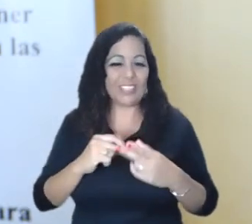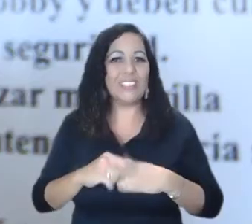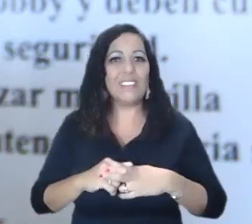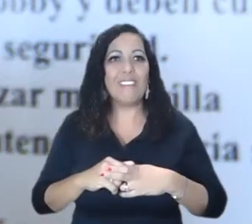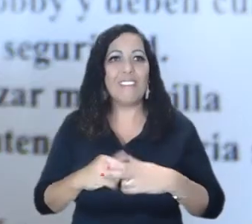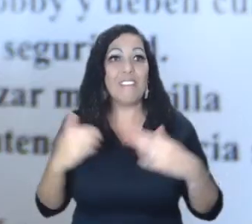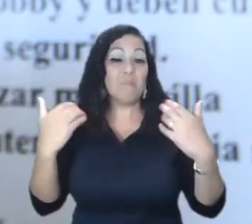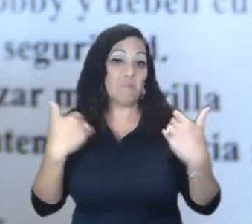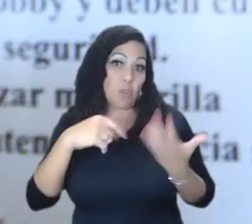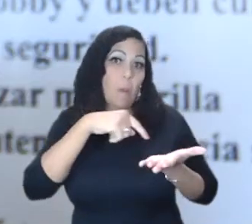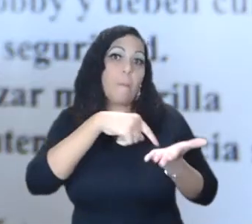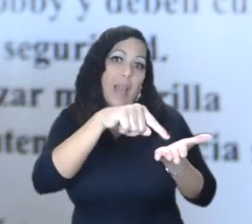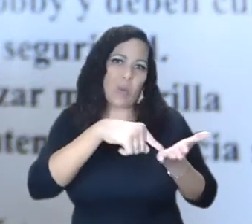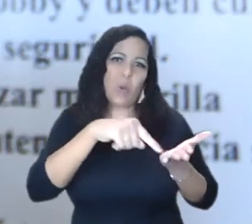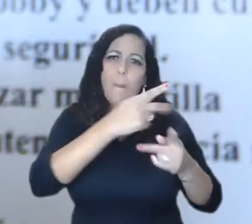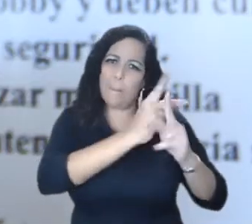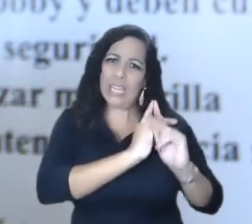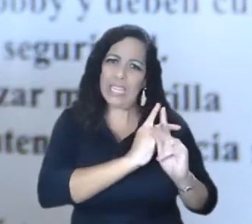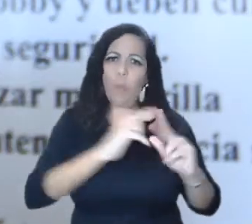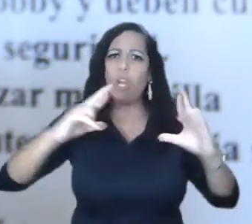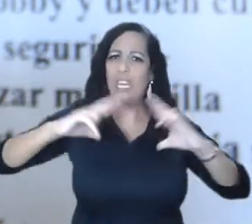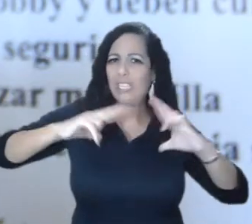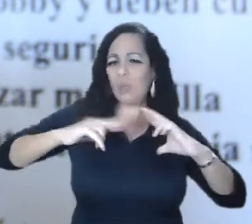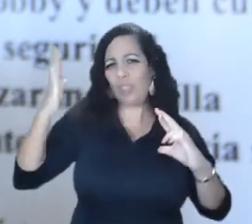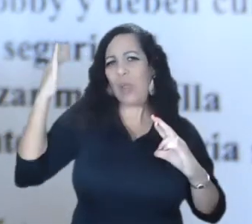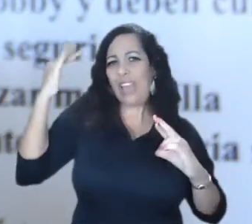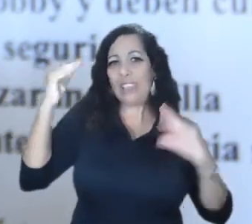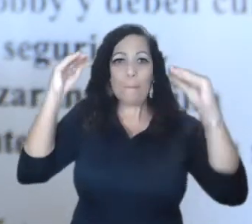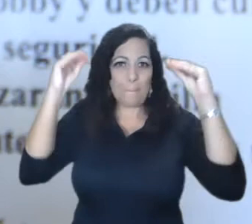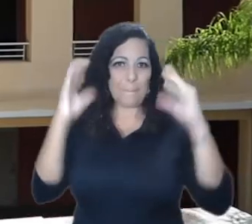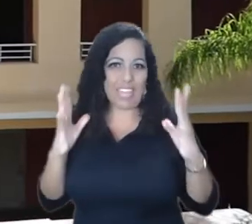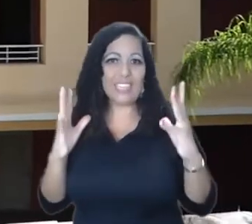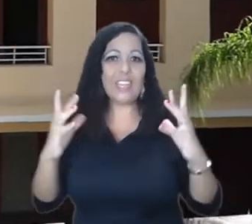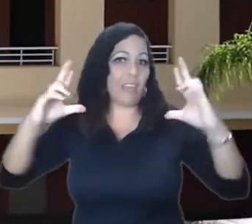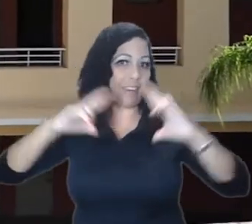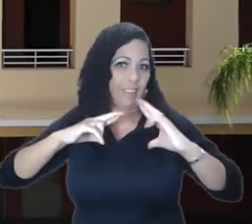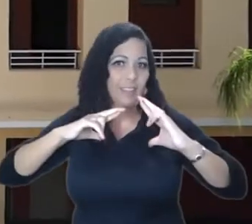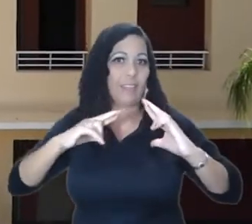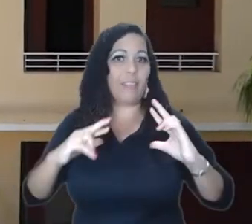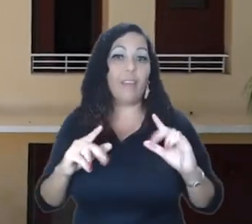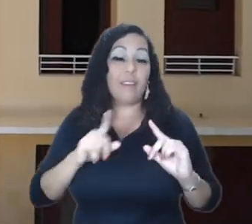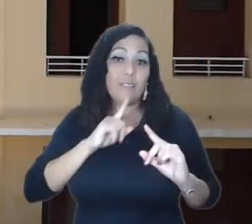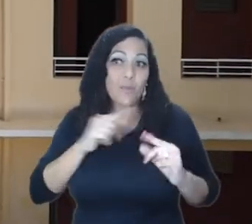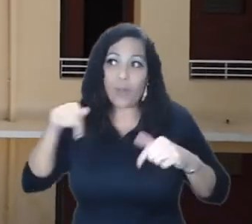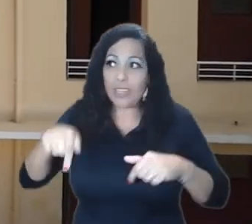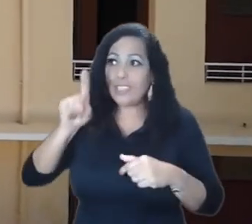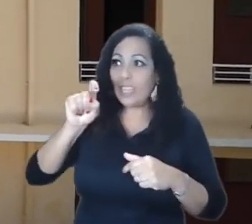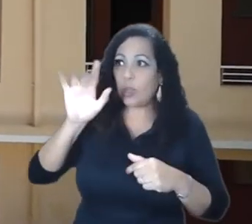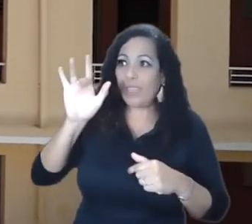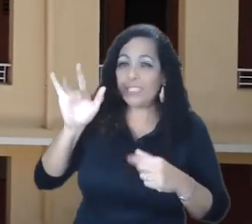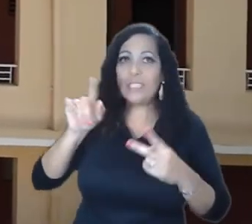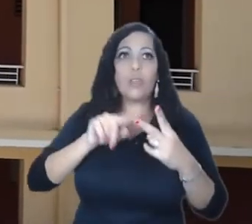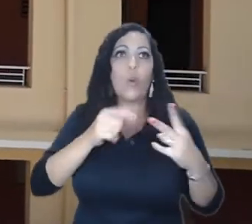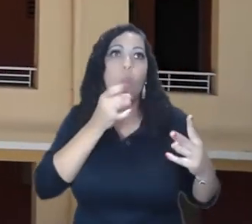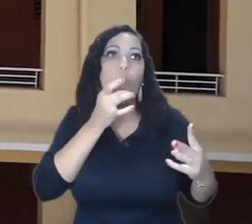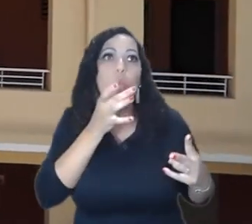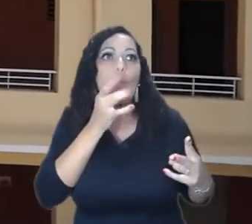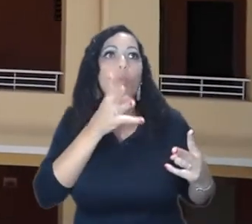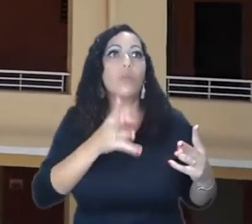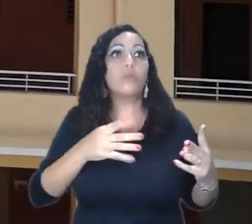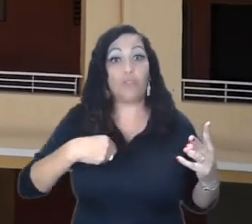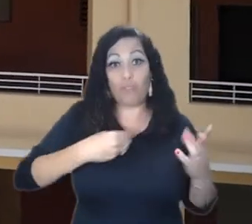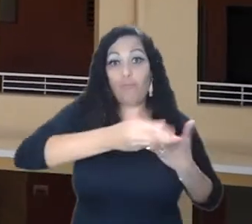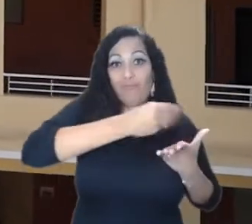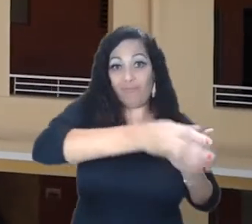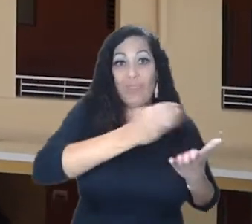cupones. Tengo que pagar unos préstamos de retiro, yo era maestra retirada. O sea, los 125 de aquí, más la luz, más